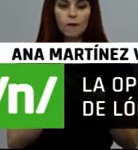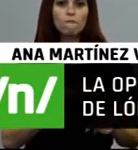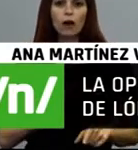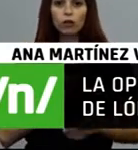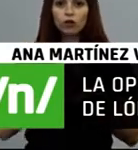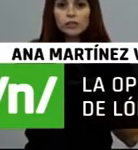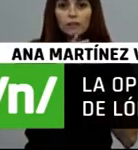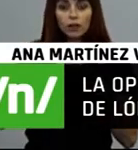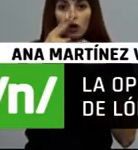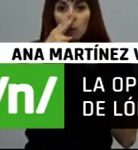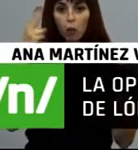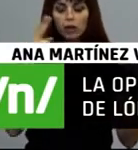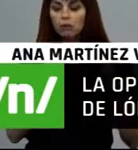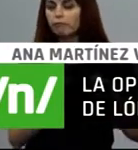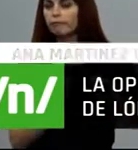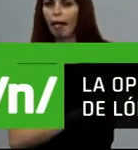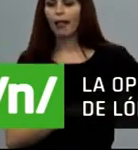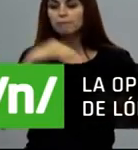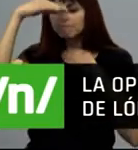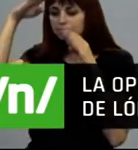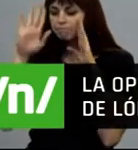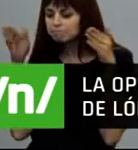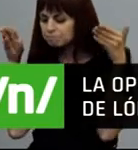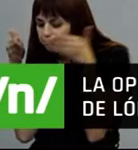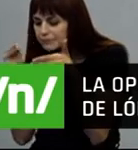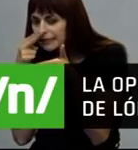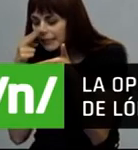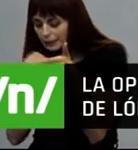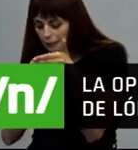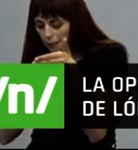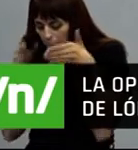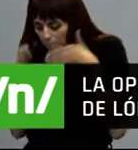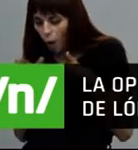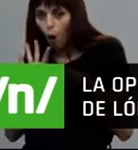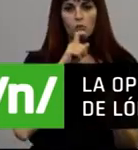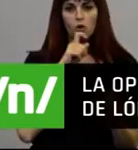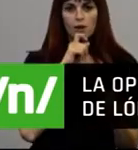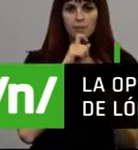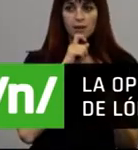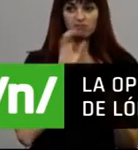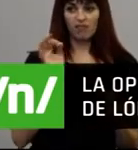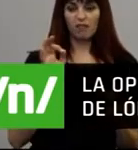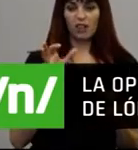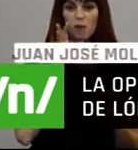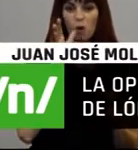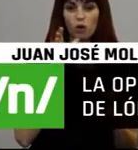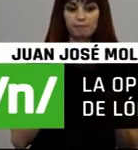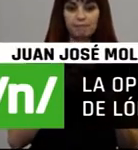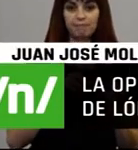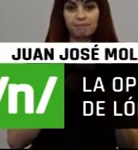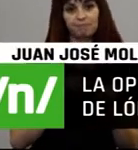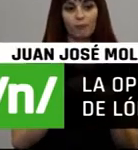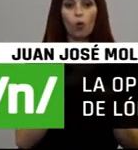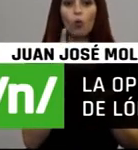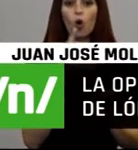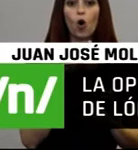público para velar exclusivamente por sus propios intereses y los de sus redes clientelares. Que una legítima moción